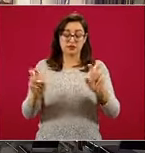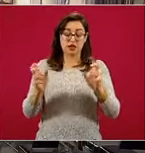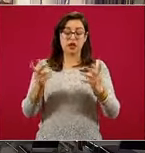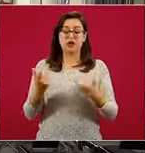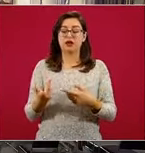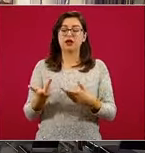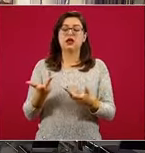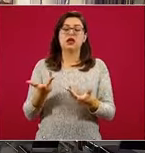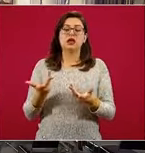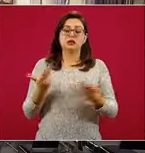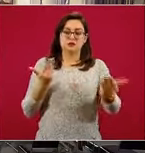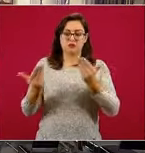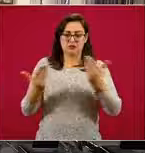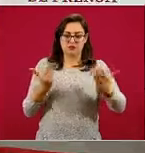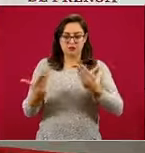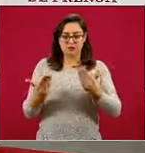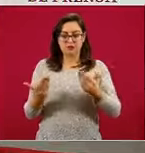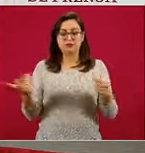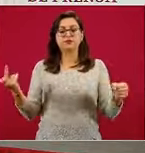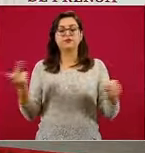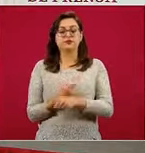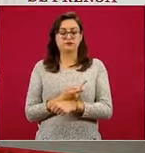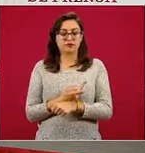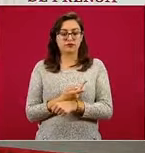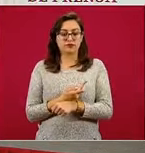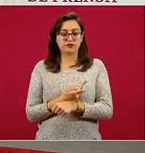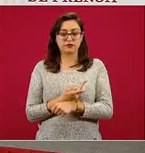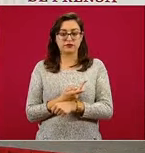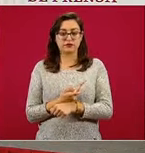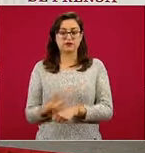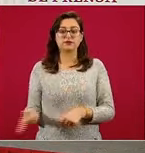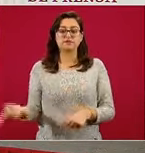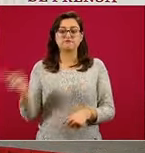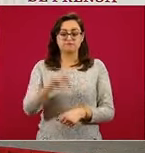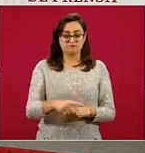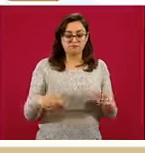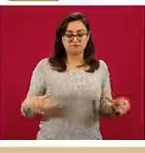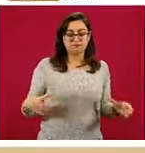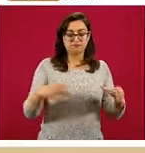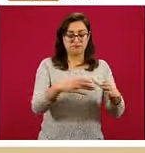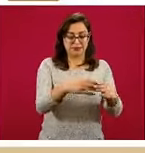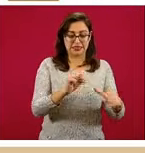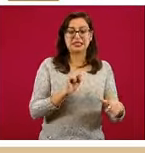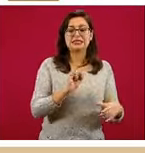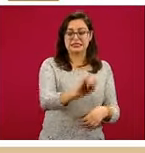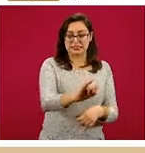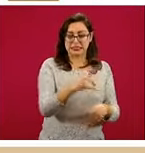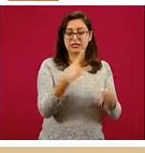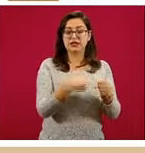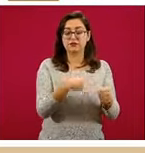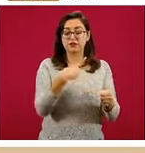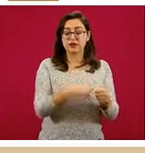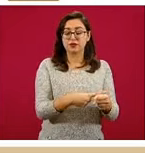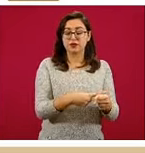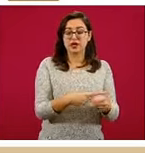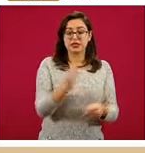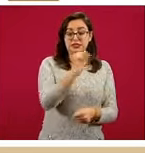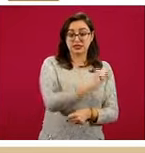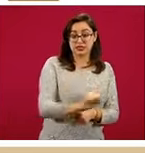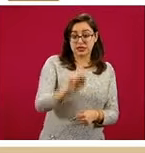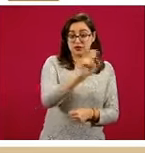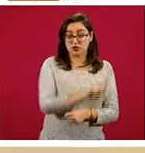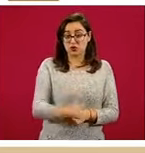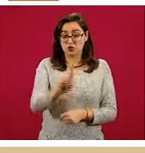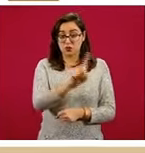domingo, identificaban que los casos que habían sido clasificados como confirmados, habíamos tenido de sábado a